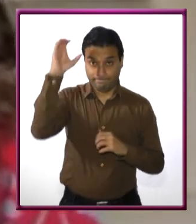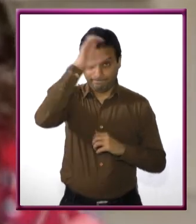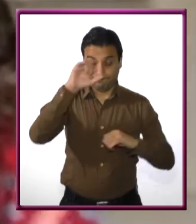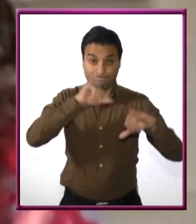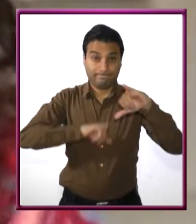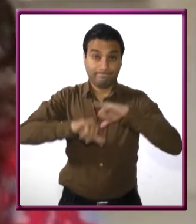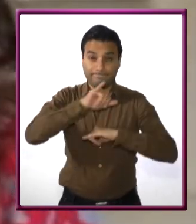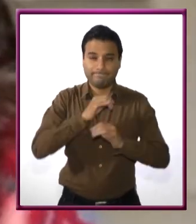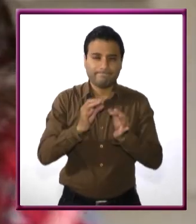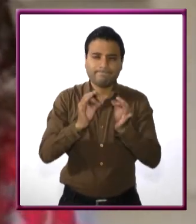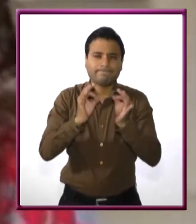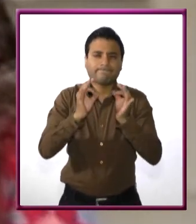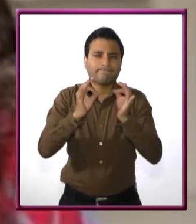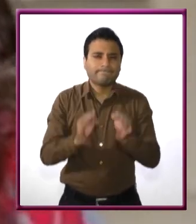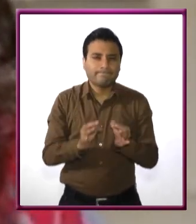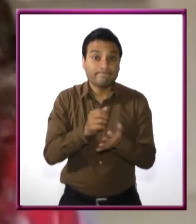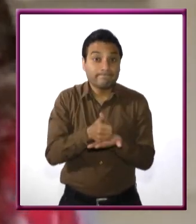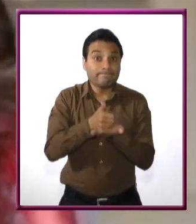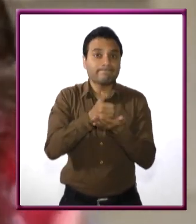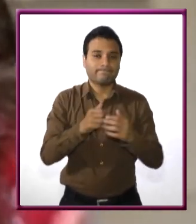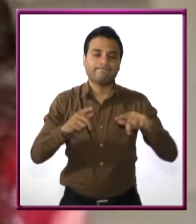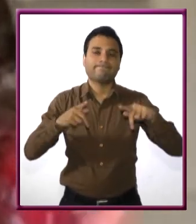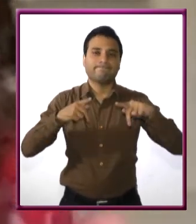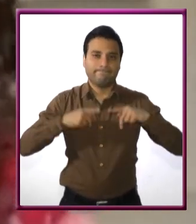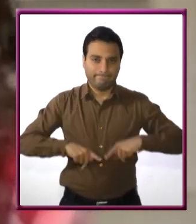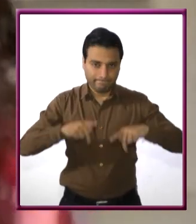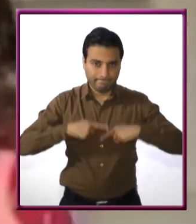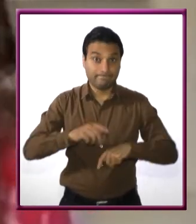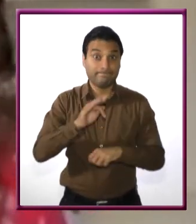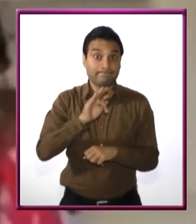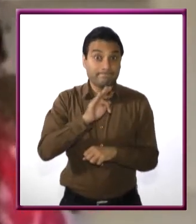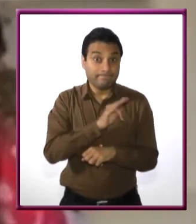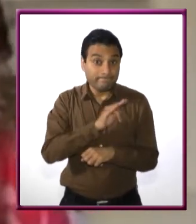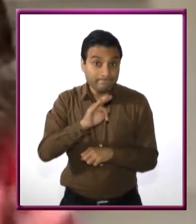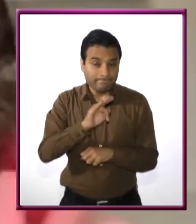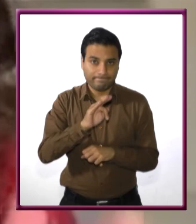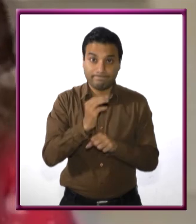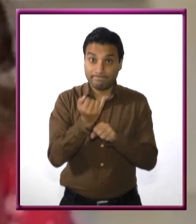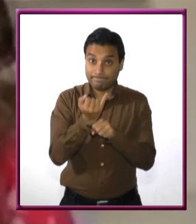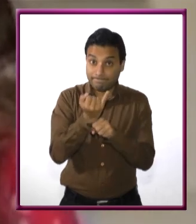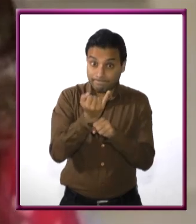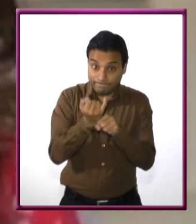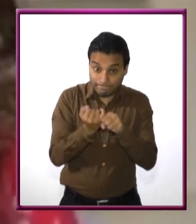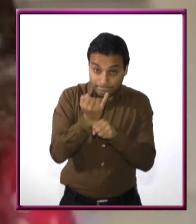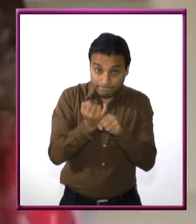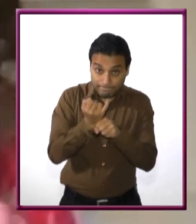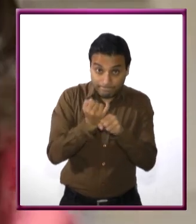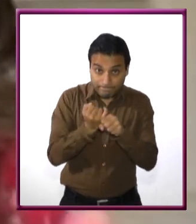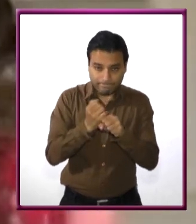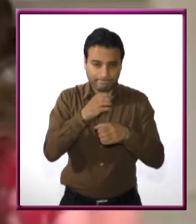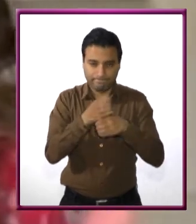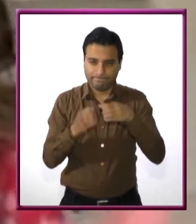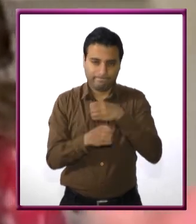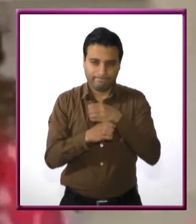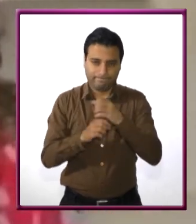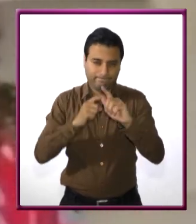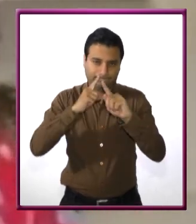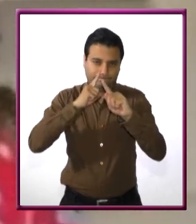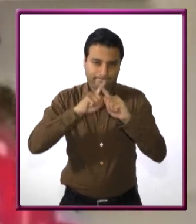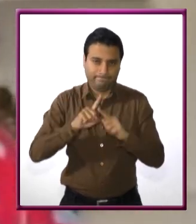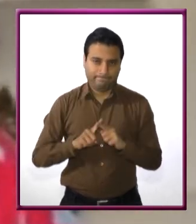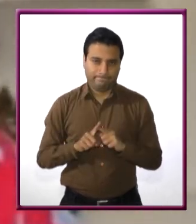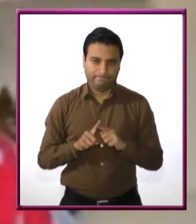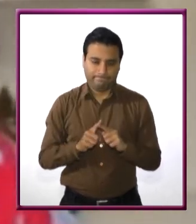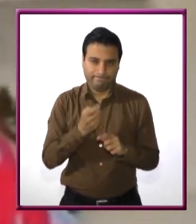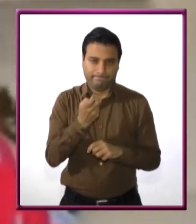la ciencia lo que hace posible es el acceso mediado a través de instrumentos a lo que nosotros podemos observar